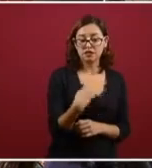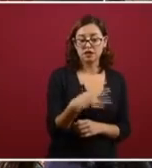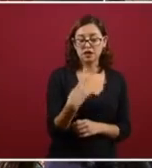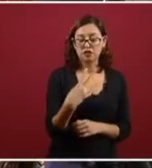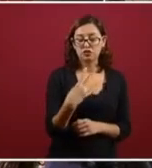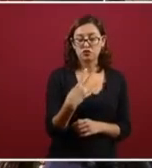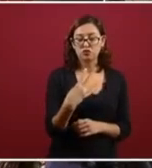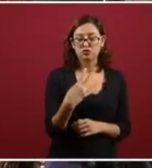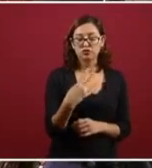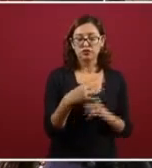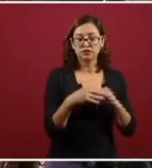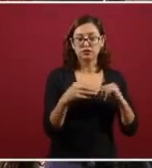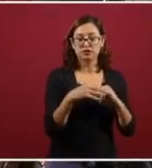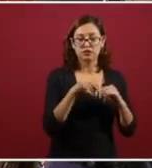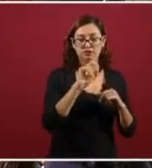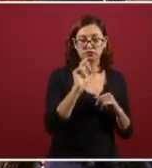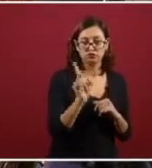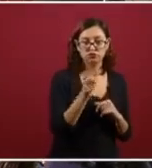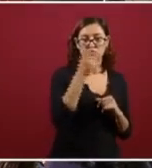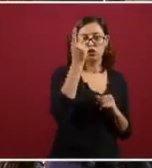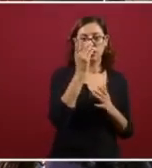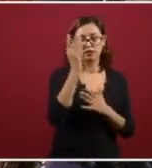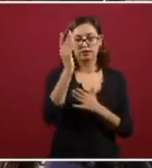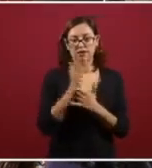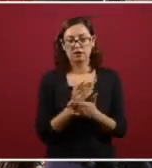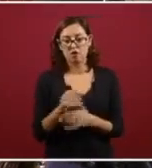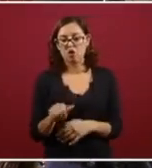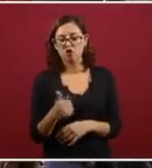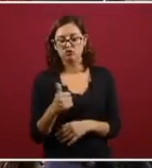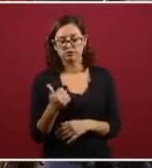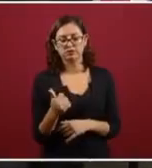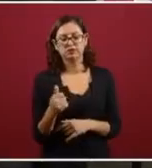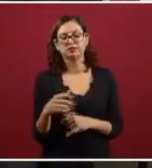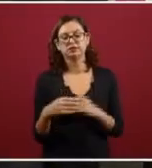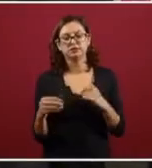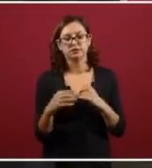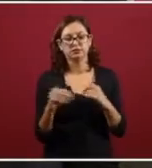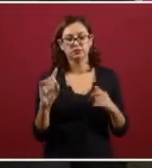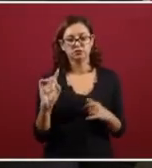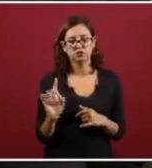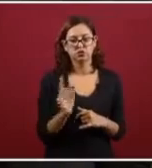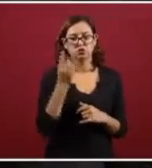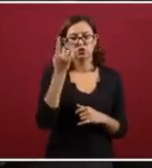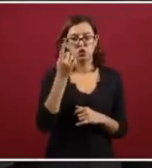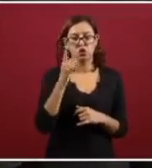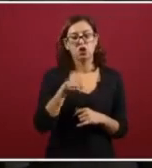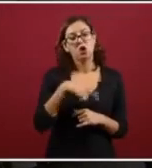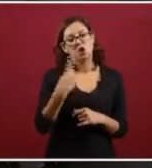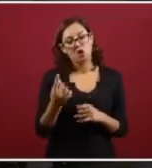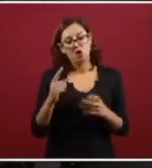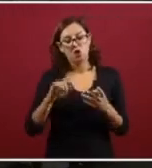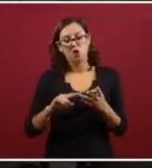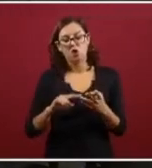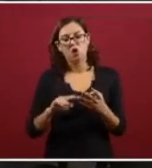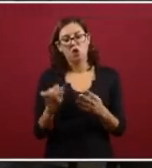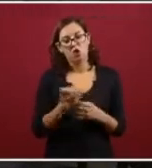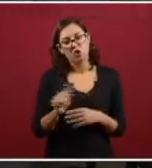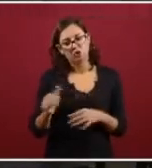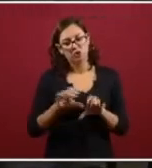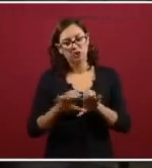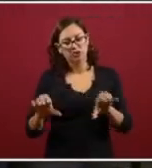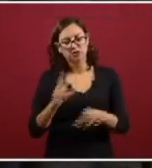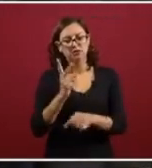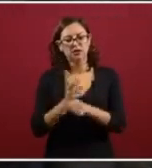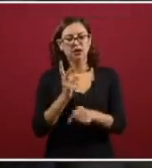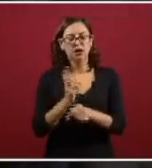por las medidas que se dan en el gas. El gasoducto Villa de Reyes, Aguascalientes, Guadalajara,